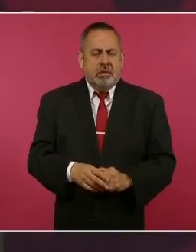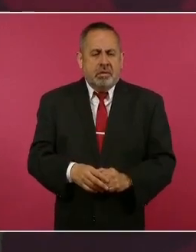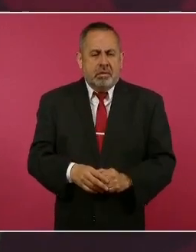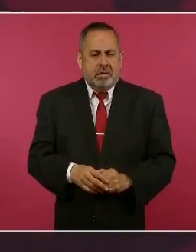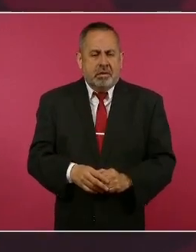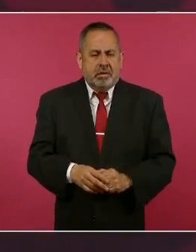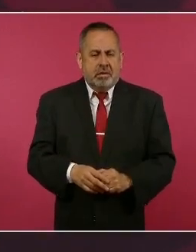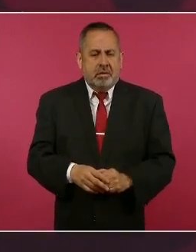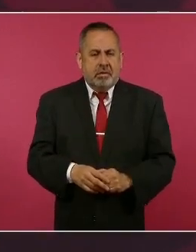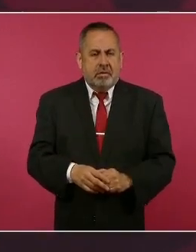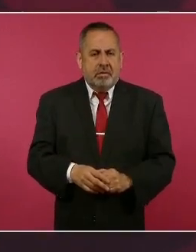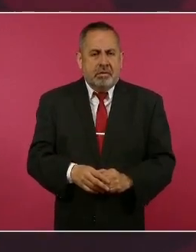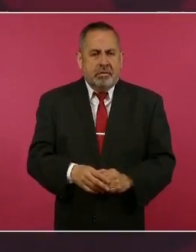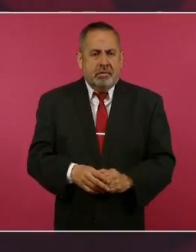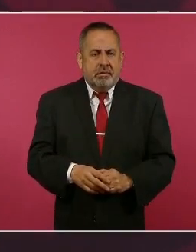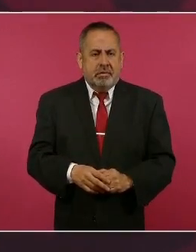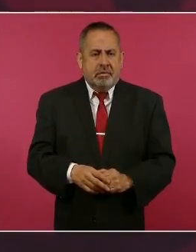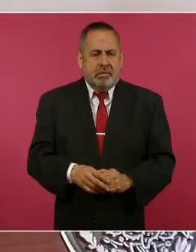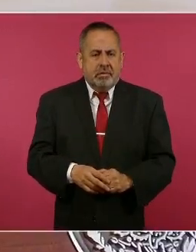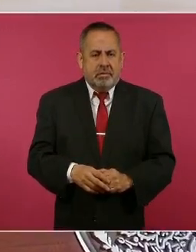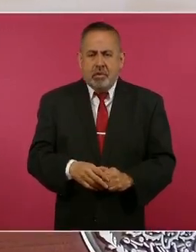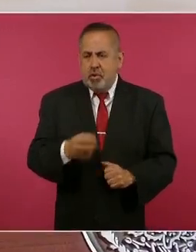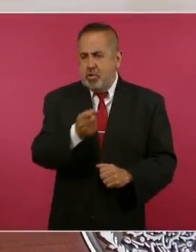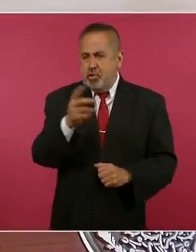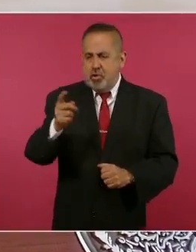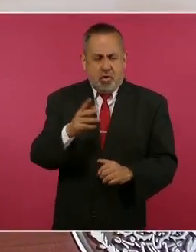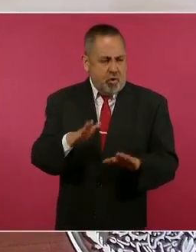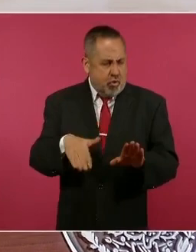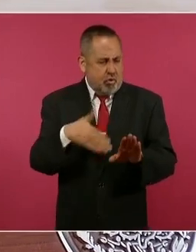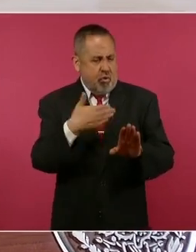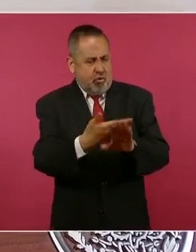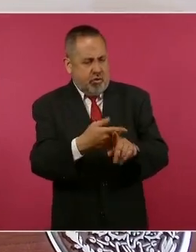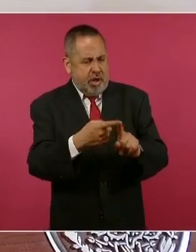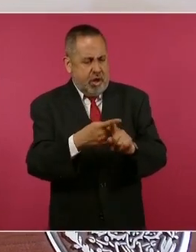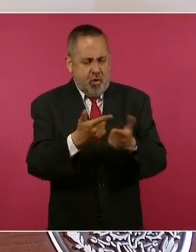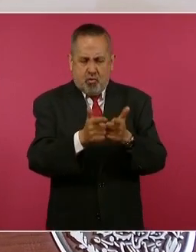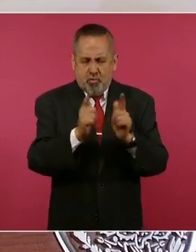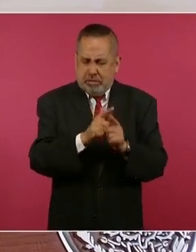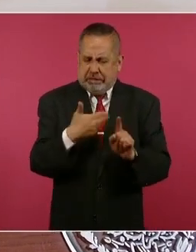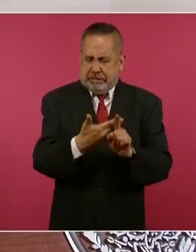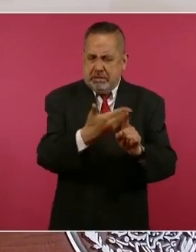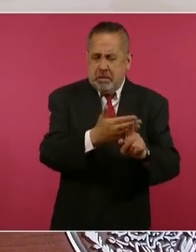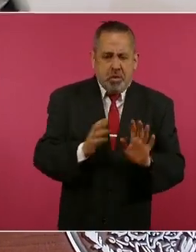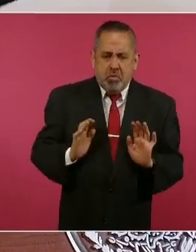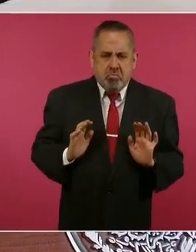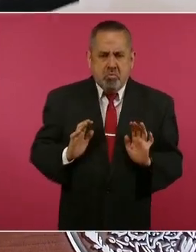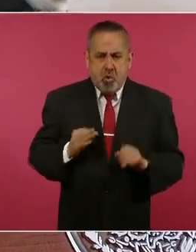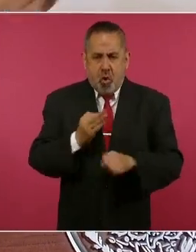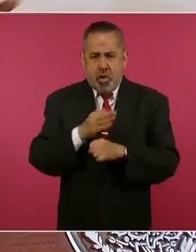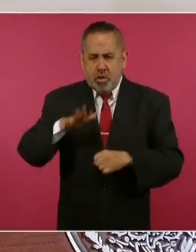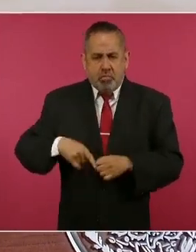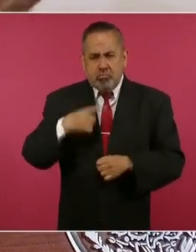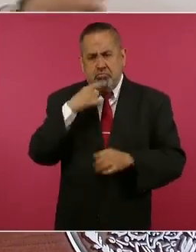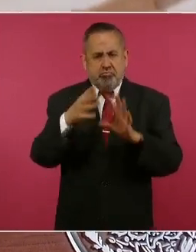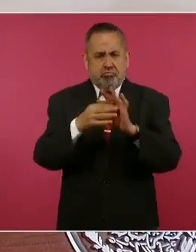actúan sobre un partido, ¿no?, o un grupo, y tú aquí ahorita